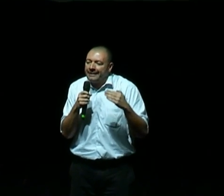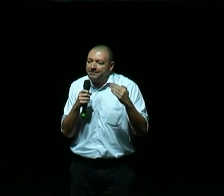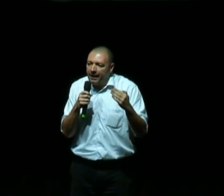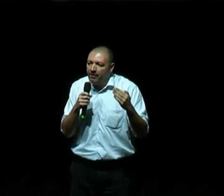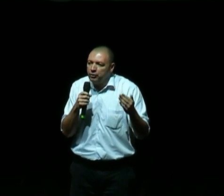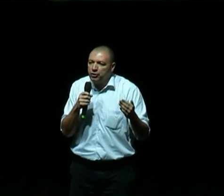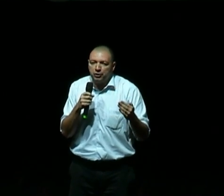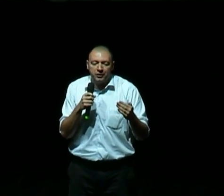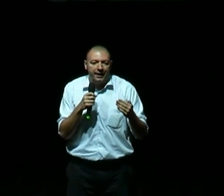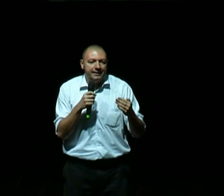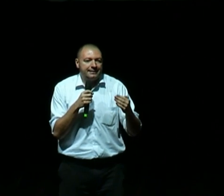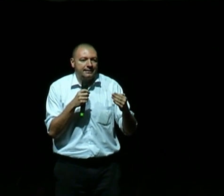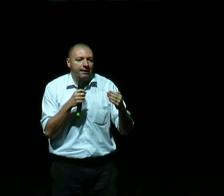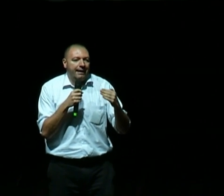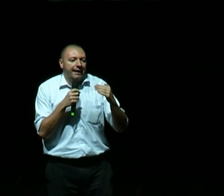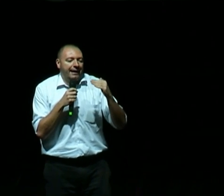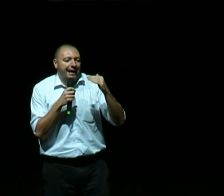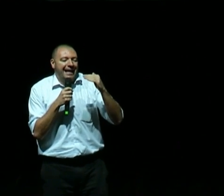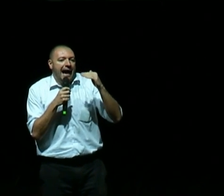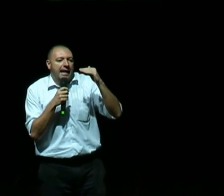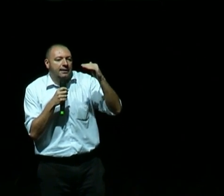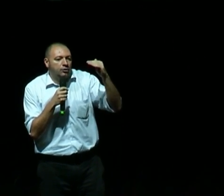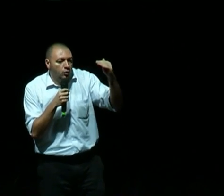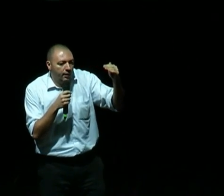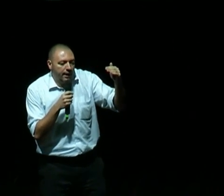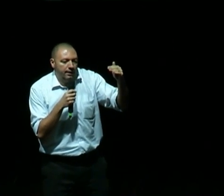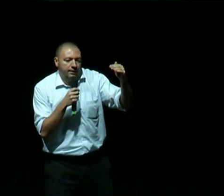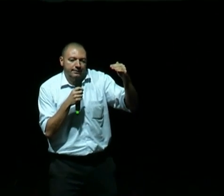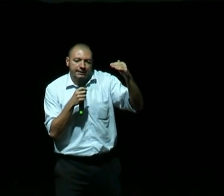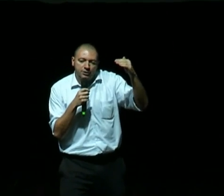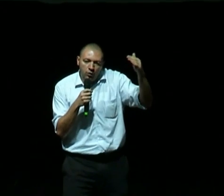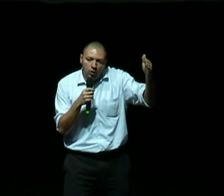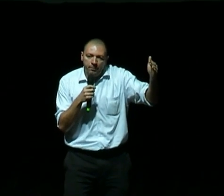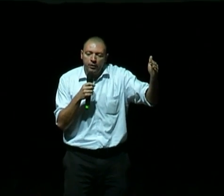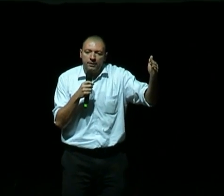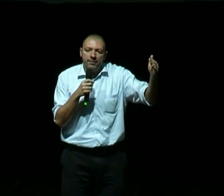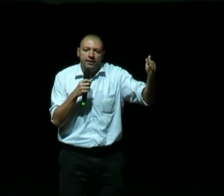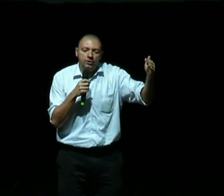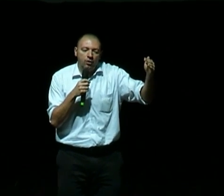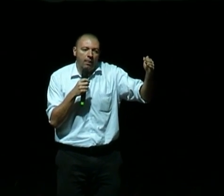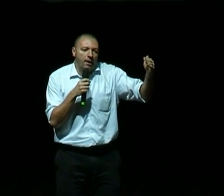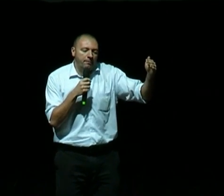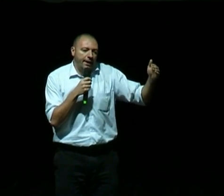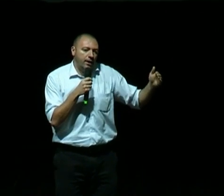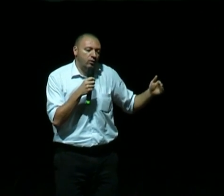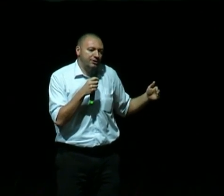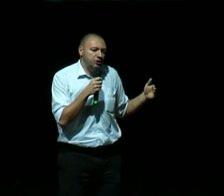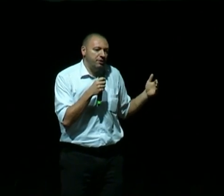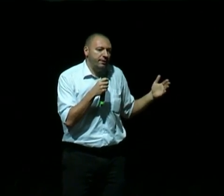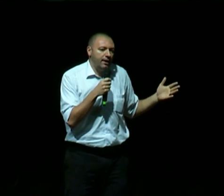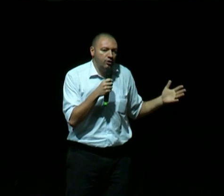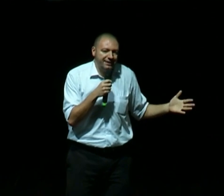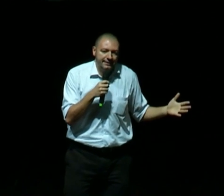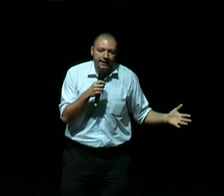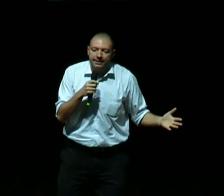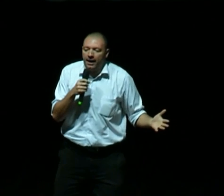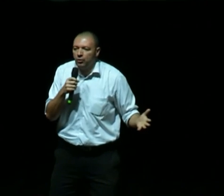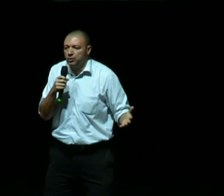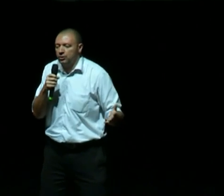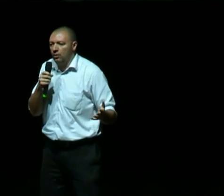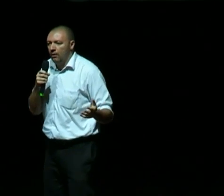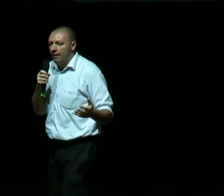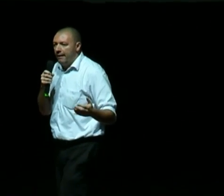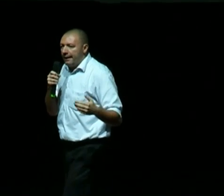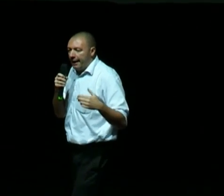eso esperamos de ustedes la altura de su comportamiento para que nuestros invitados se sientan